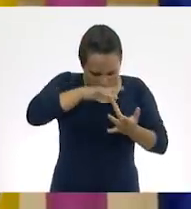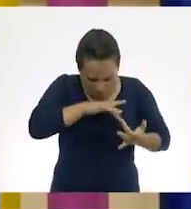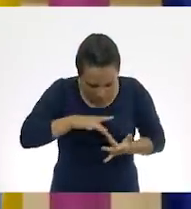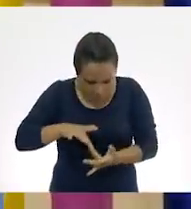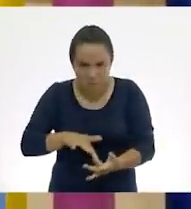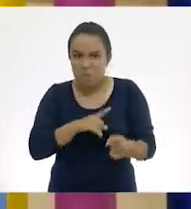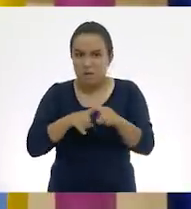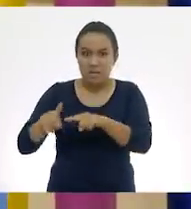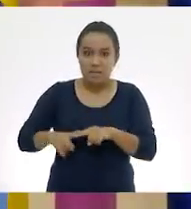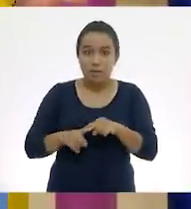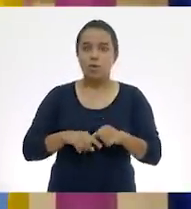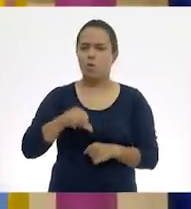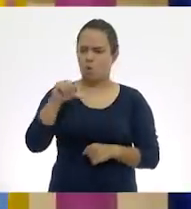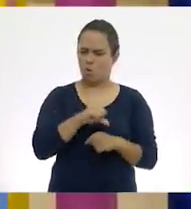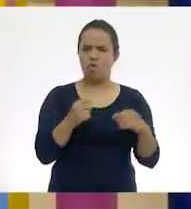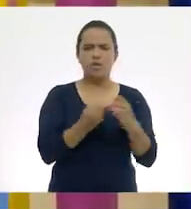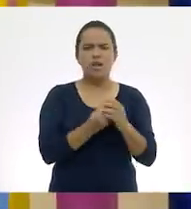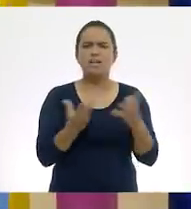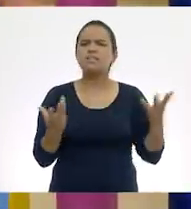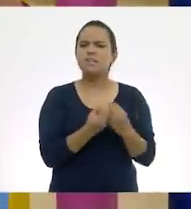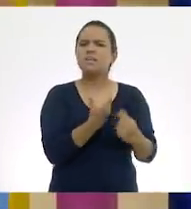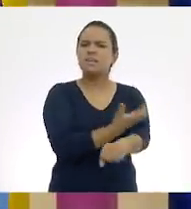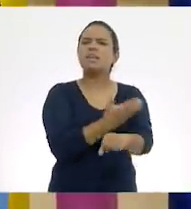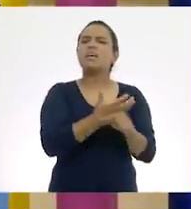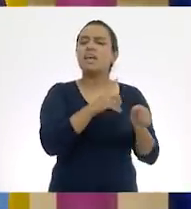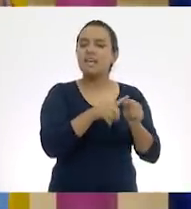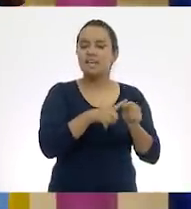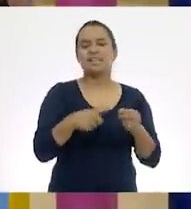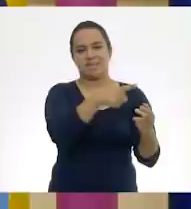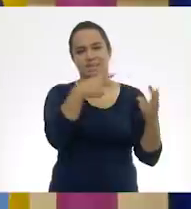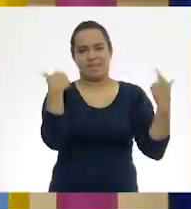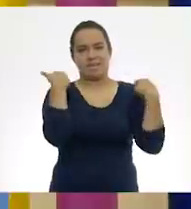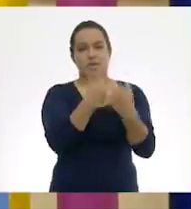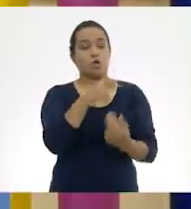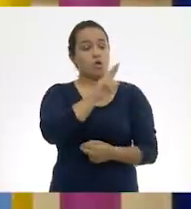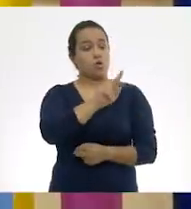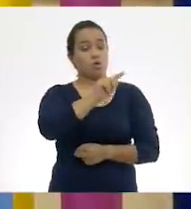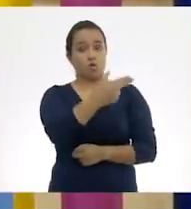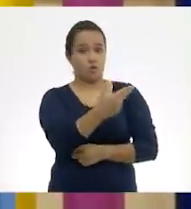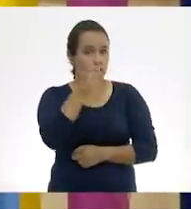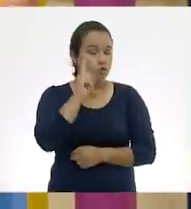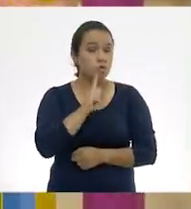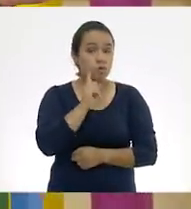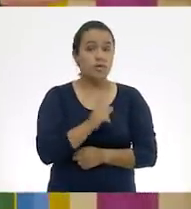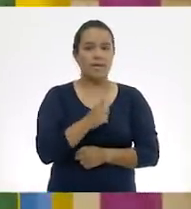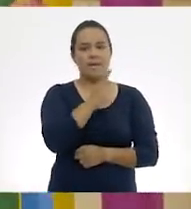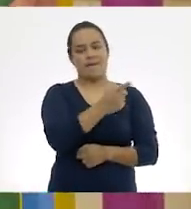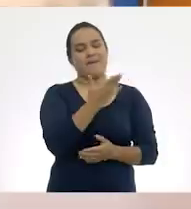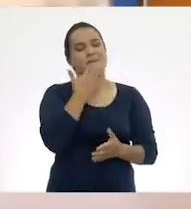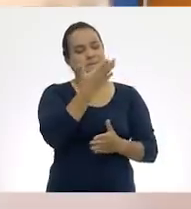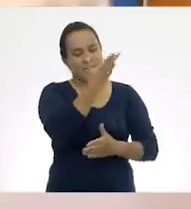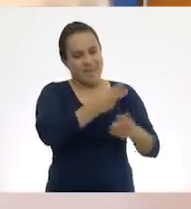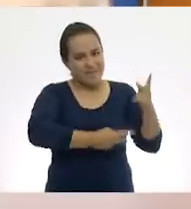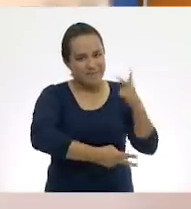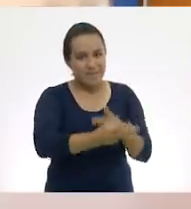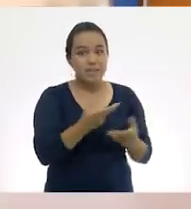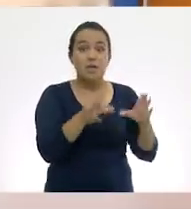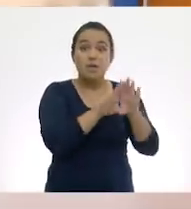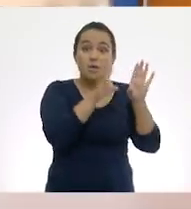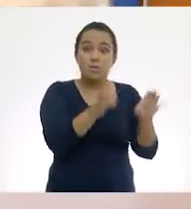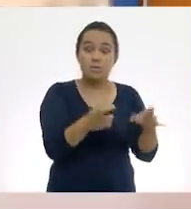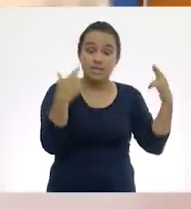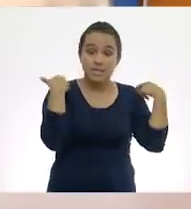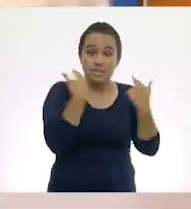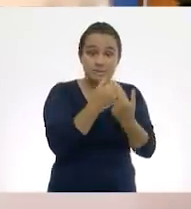Y para esta clase nos acompaña la maestra Ruth, a quien le doy la más cordial bienvenida. ¿Cómo estás,